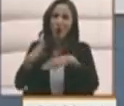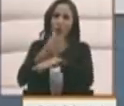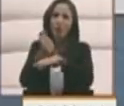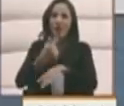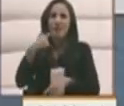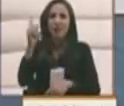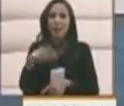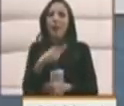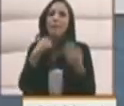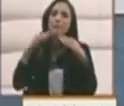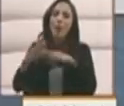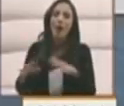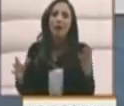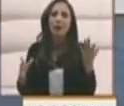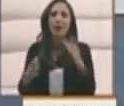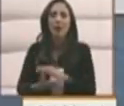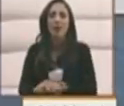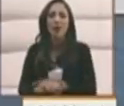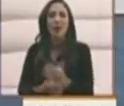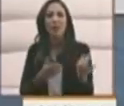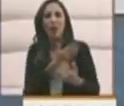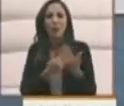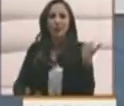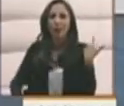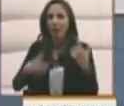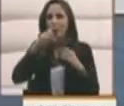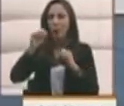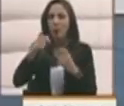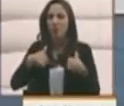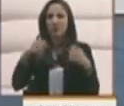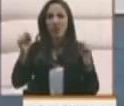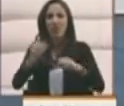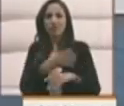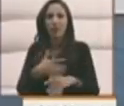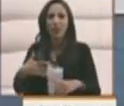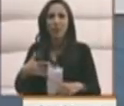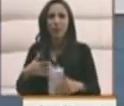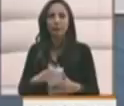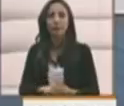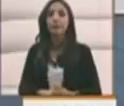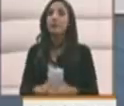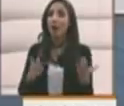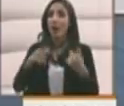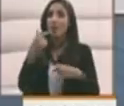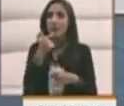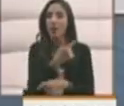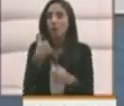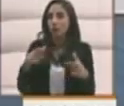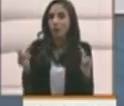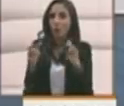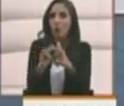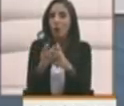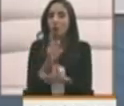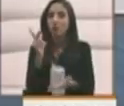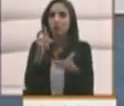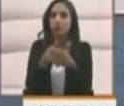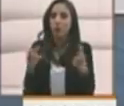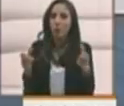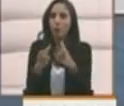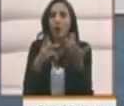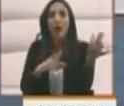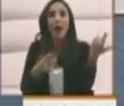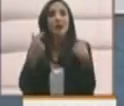solamente confesaba haber hecho parte de una reunión donde se planificaba